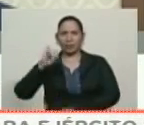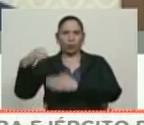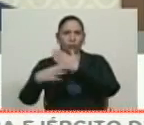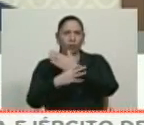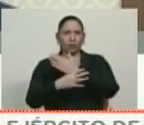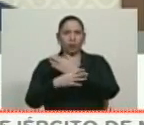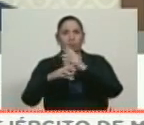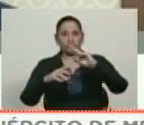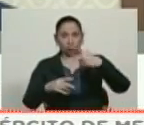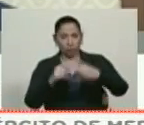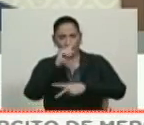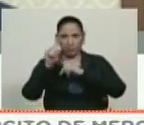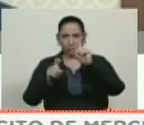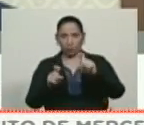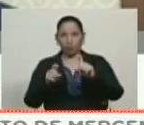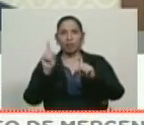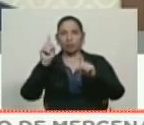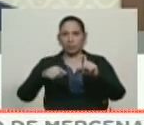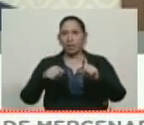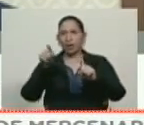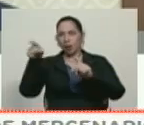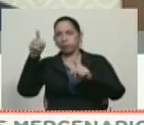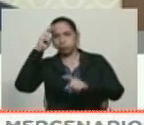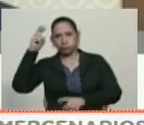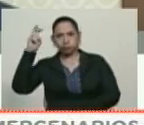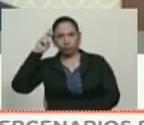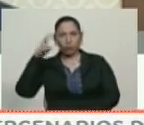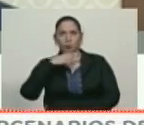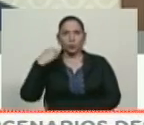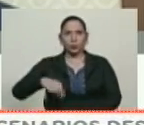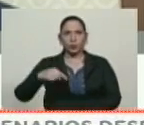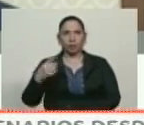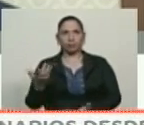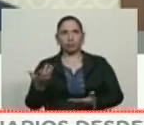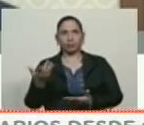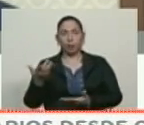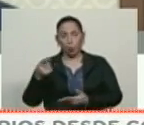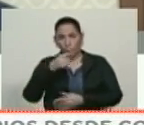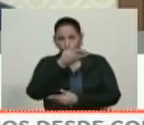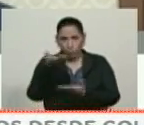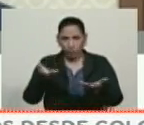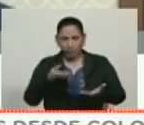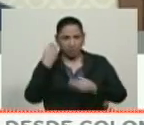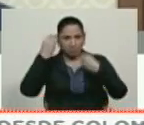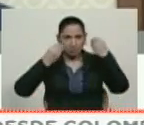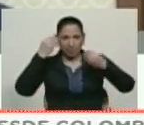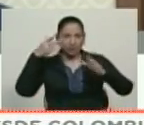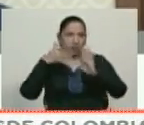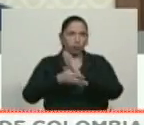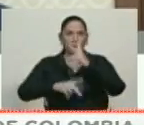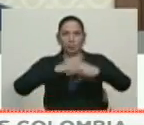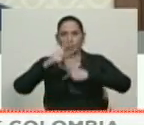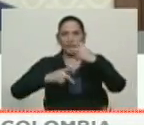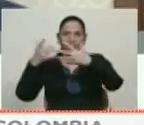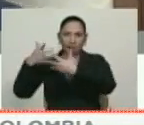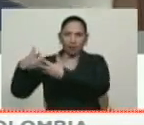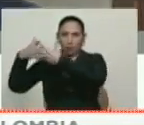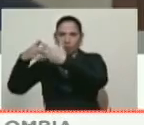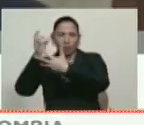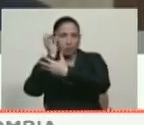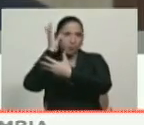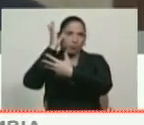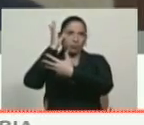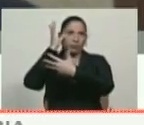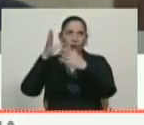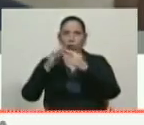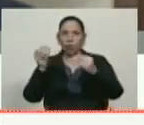señor Lavrov, que es relacionado, ¿qué consideran ustedes acerca de estos planes de Estados Unidos de crear